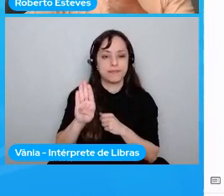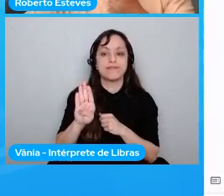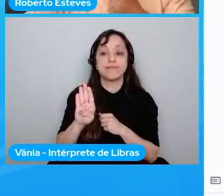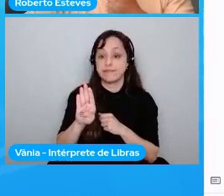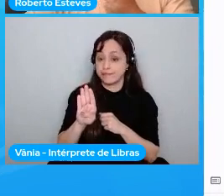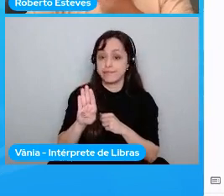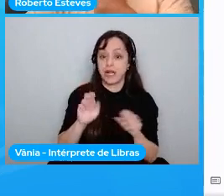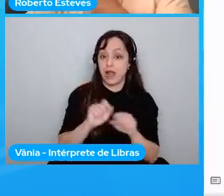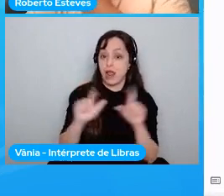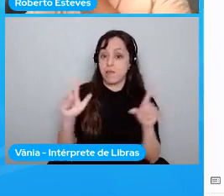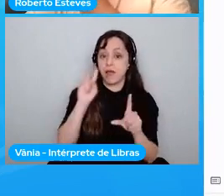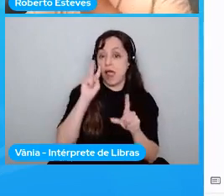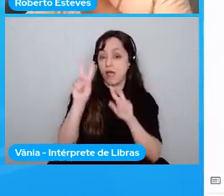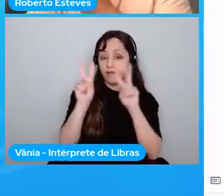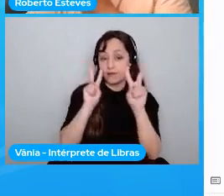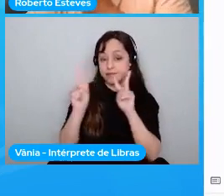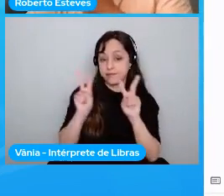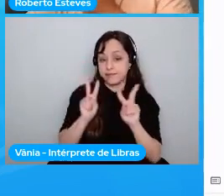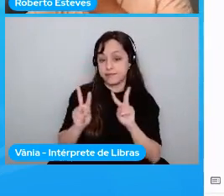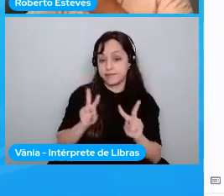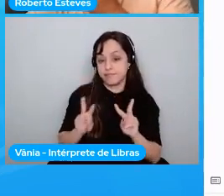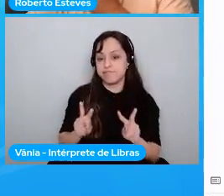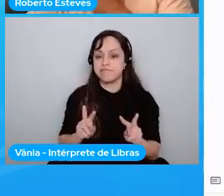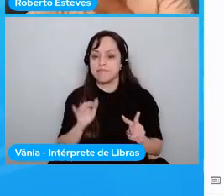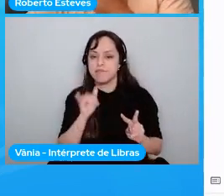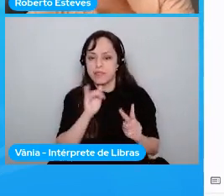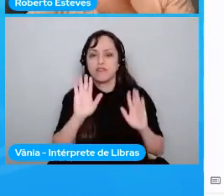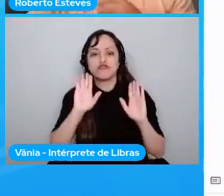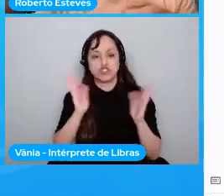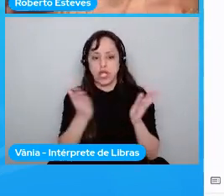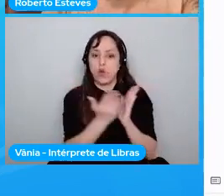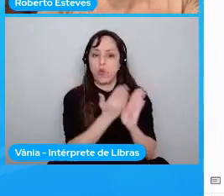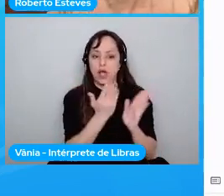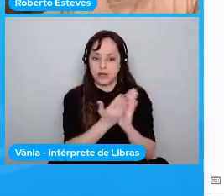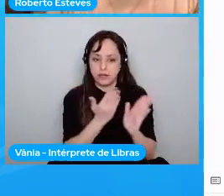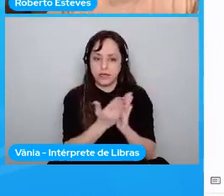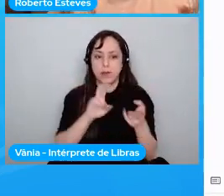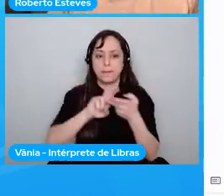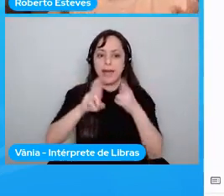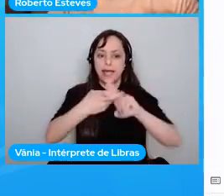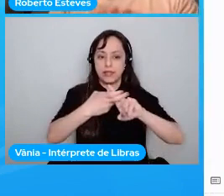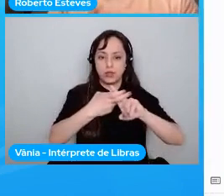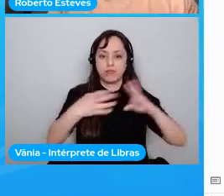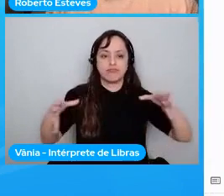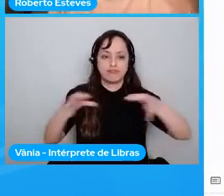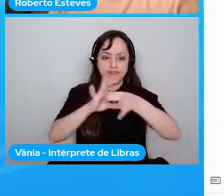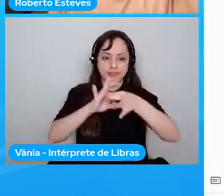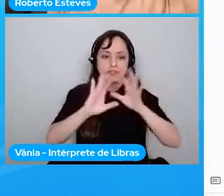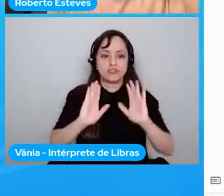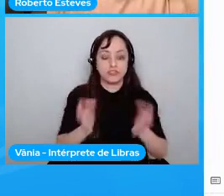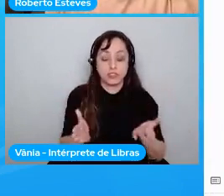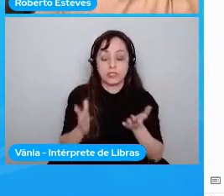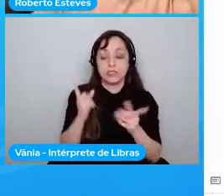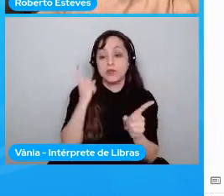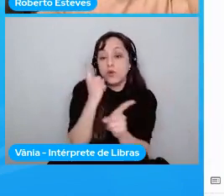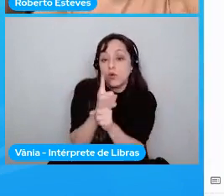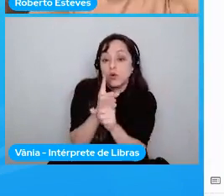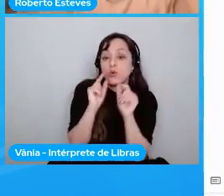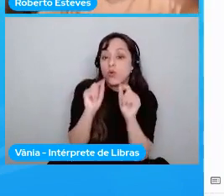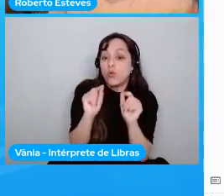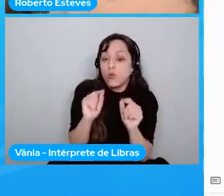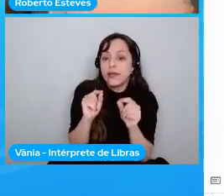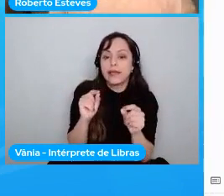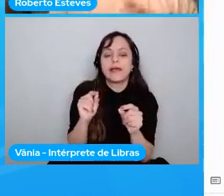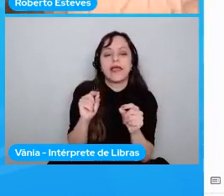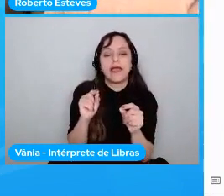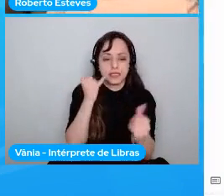un poquito ya con el cuaderno en Python. Empecemos a analizar y ver qué encontramos en datos abiertos. Vamos a hacerlo muy